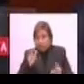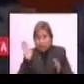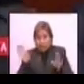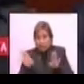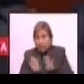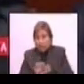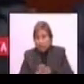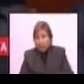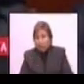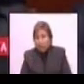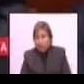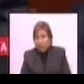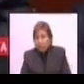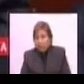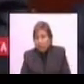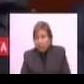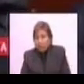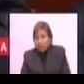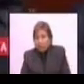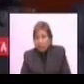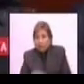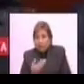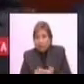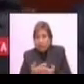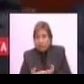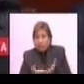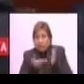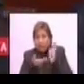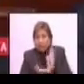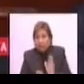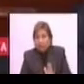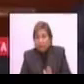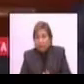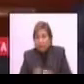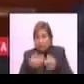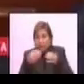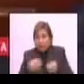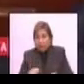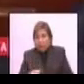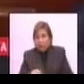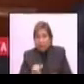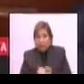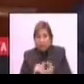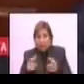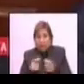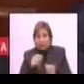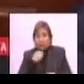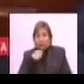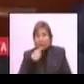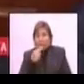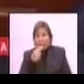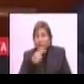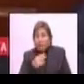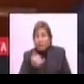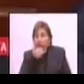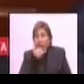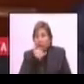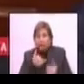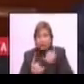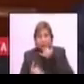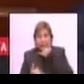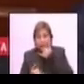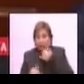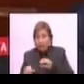hiciera. Y lo planteamos y lo dejamos expresamente establecido en la Junta de Portavoces. Error haberla